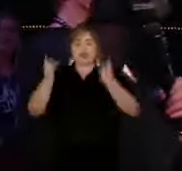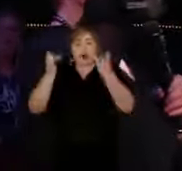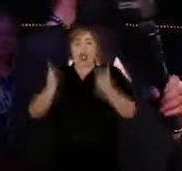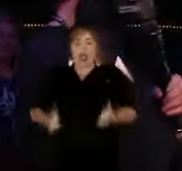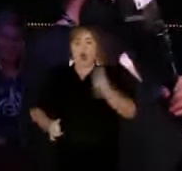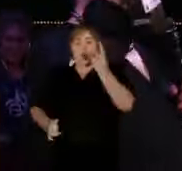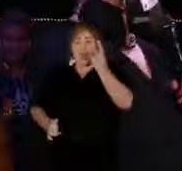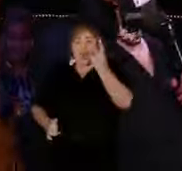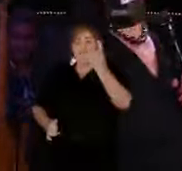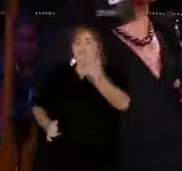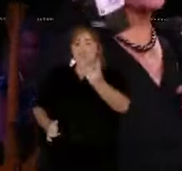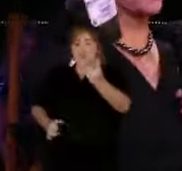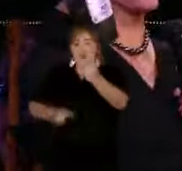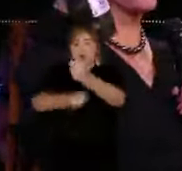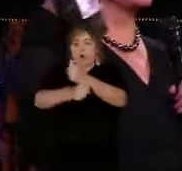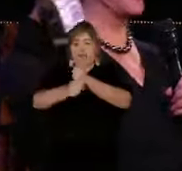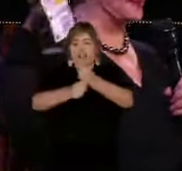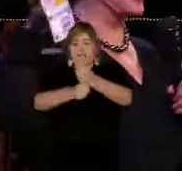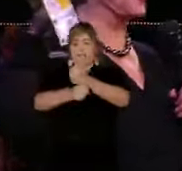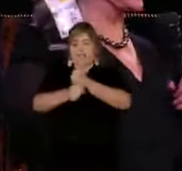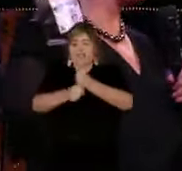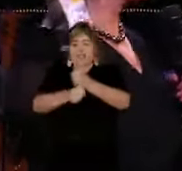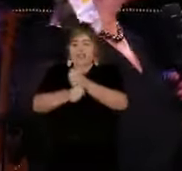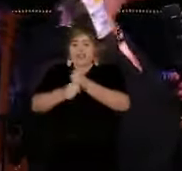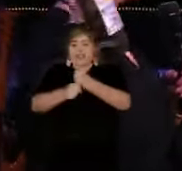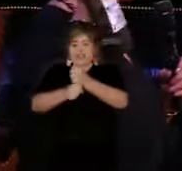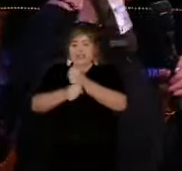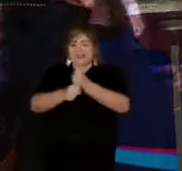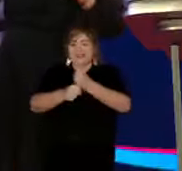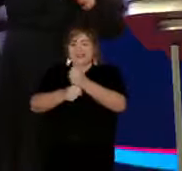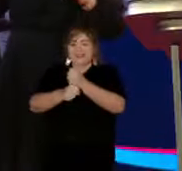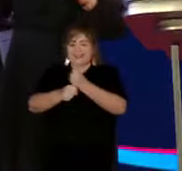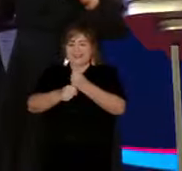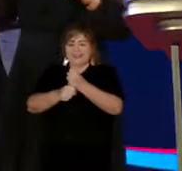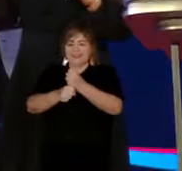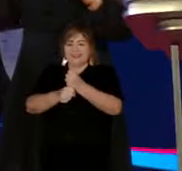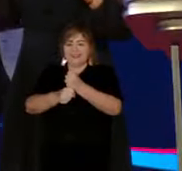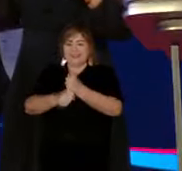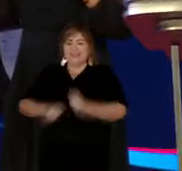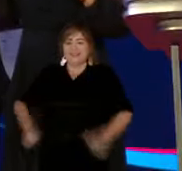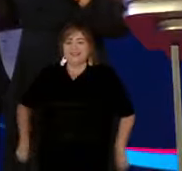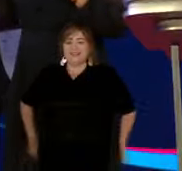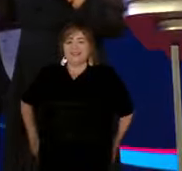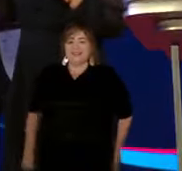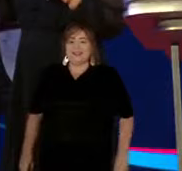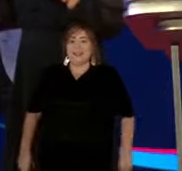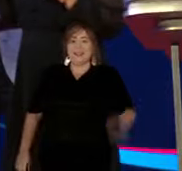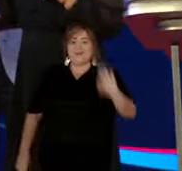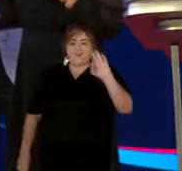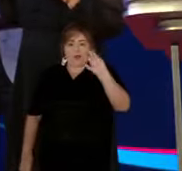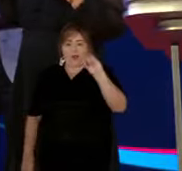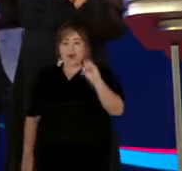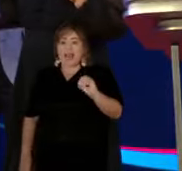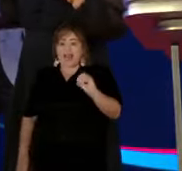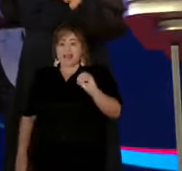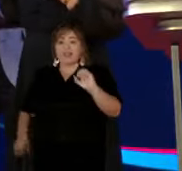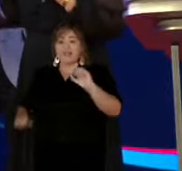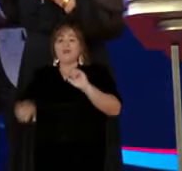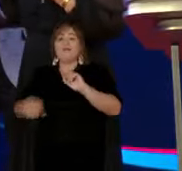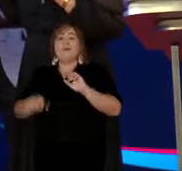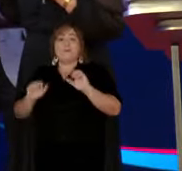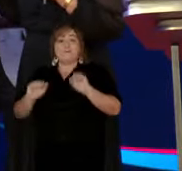O sea, por fe, el que se tome el café va a ver también. Amén. El pastor Egui allá en Guayama, que es un cafetero de la